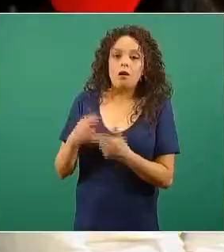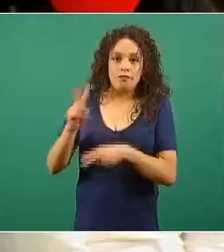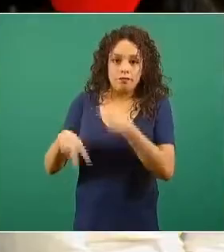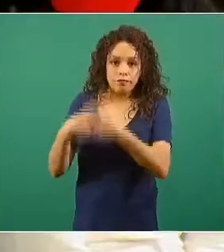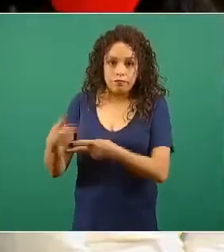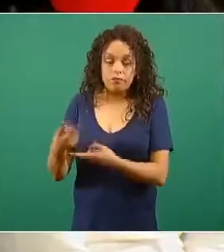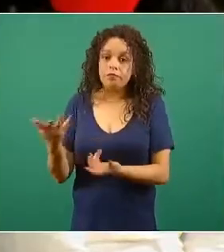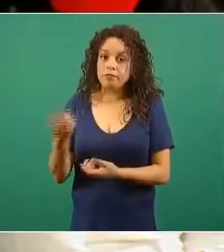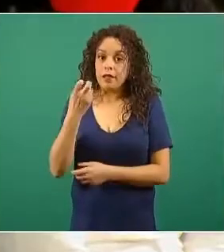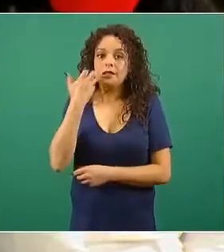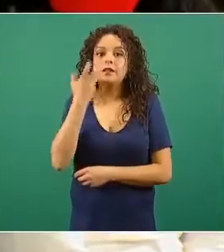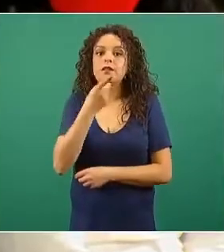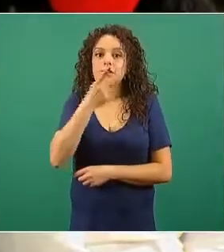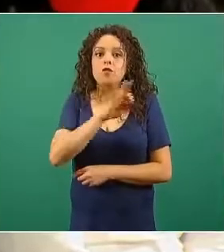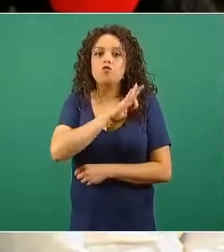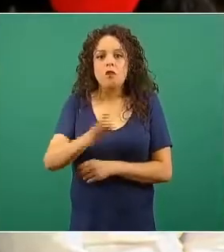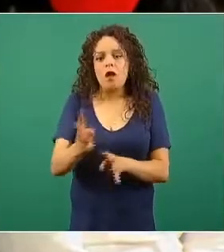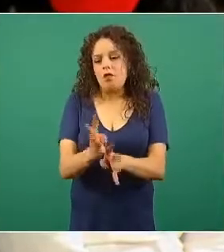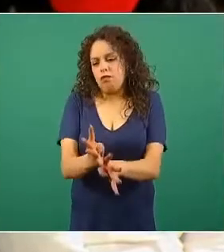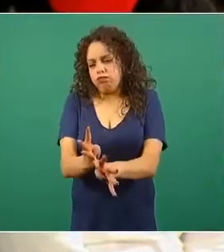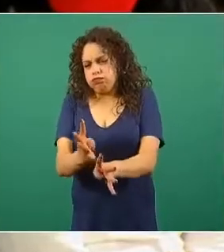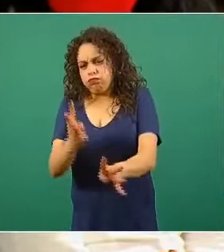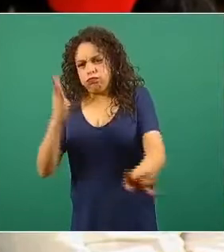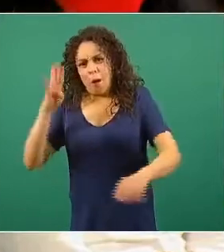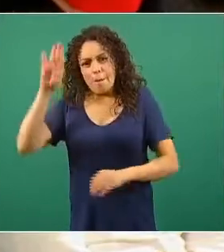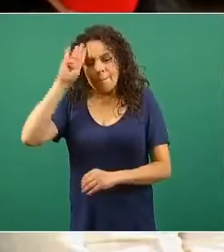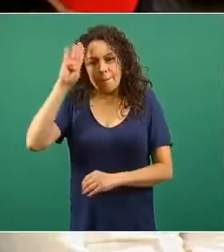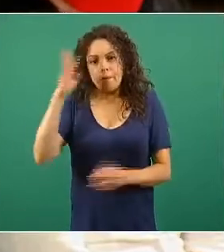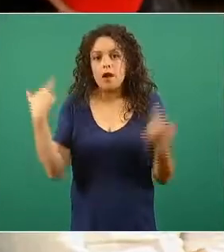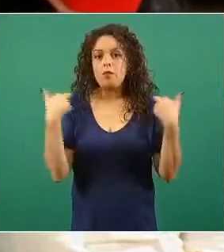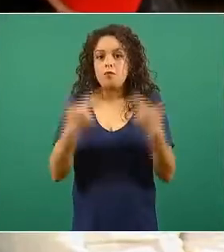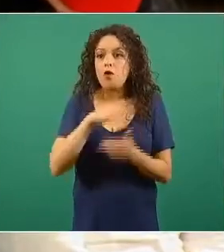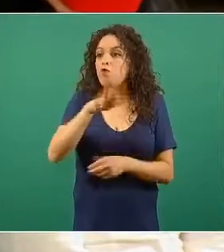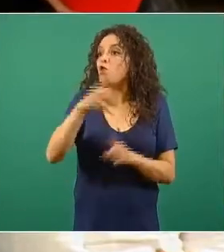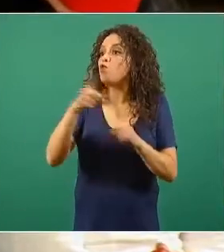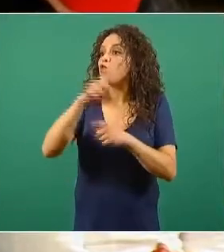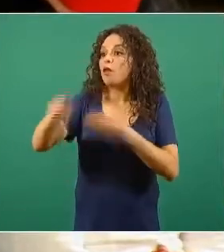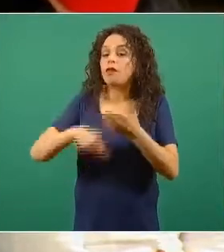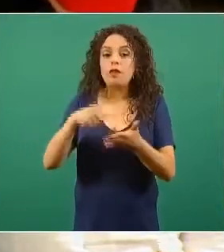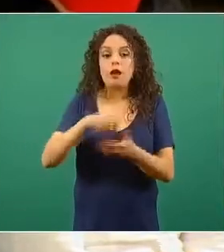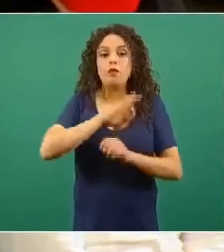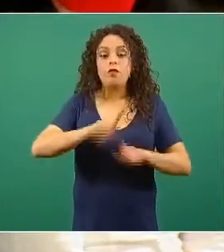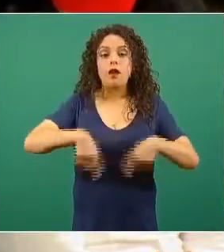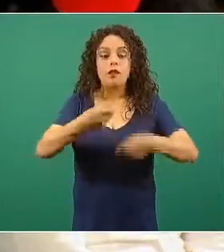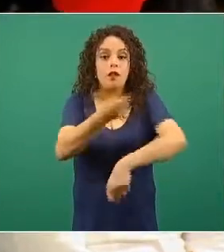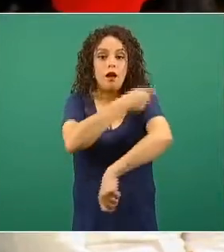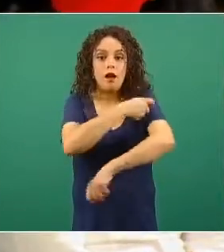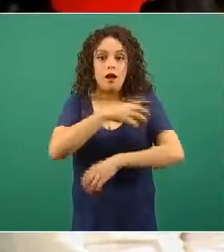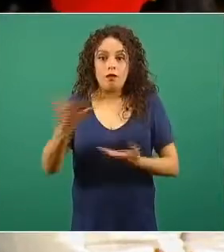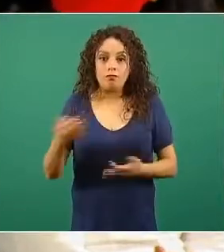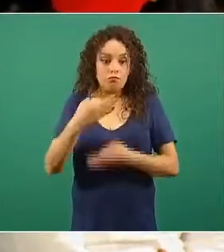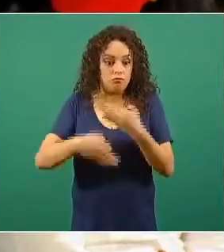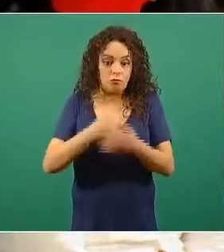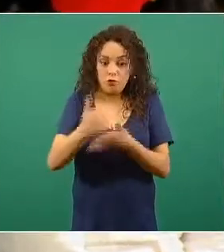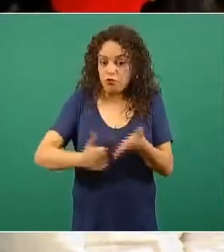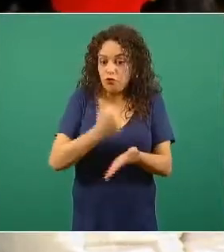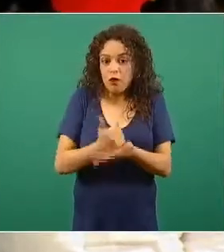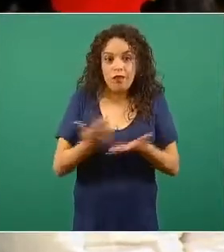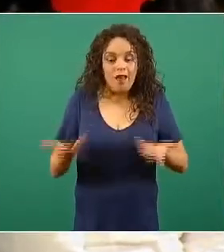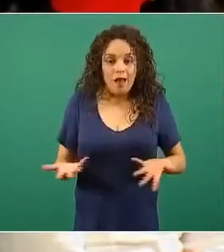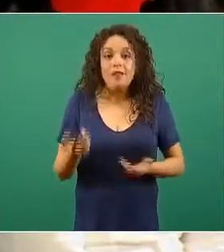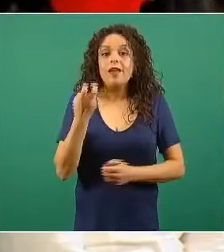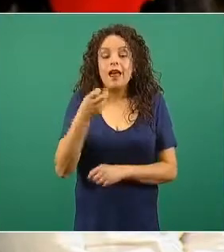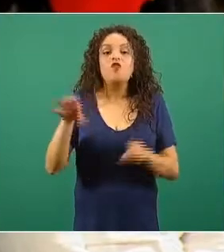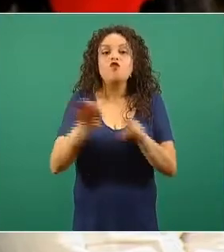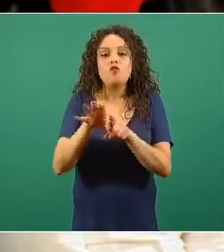filas interminables, a maestros buscando puntos de vacunación en toda la ciudad, y creo que el objetivo sería